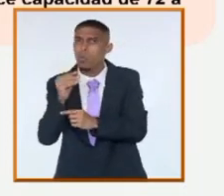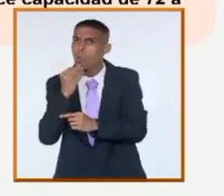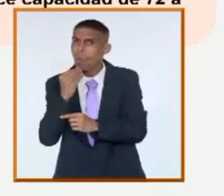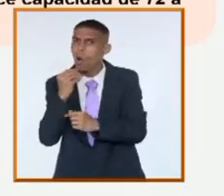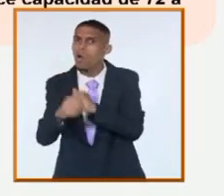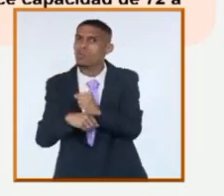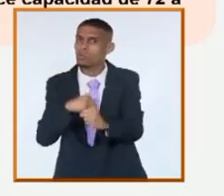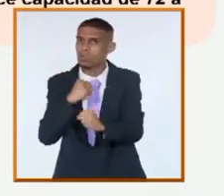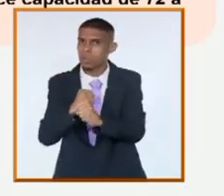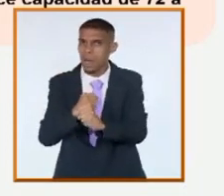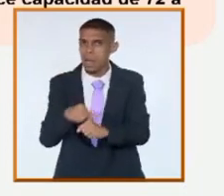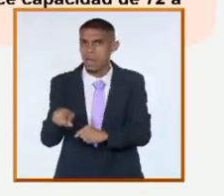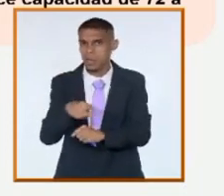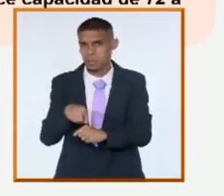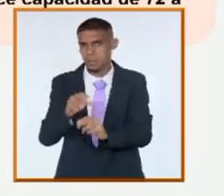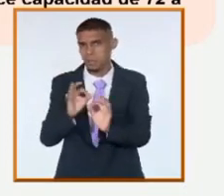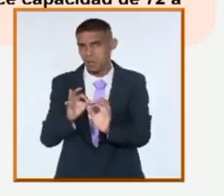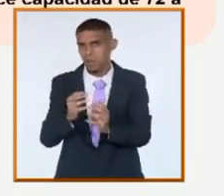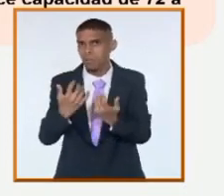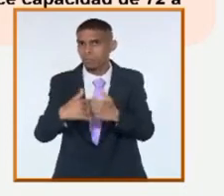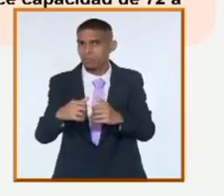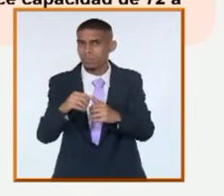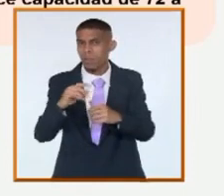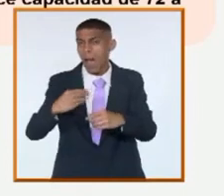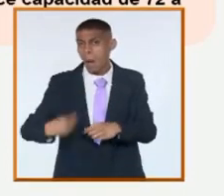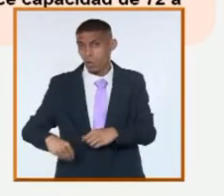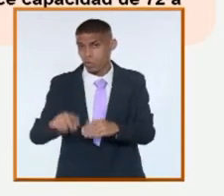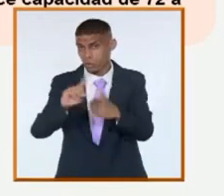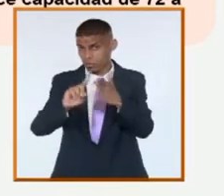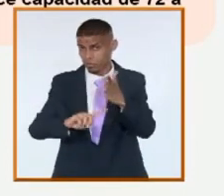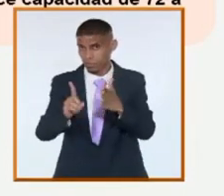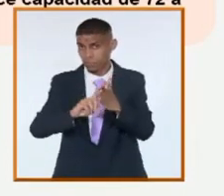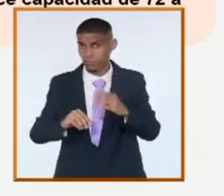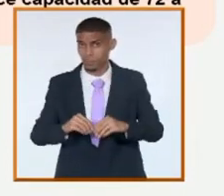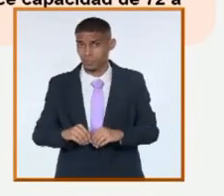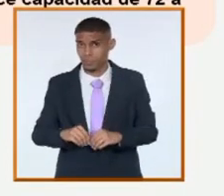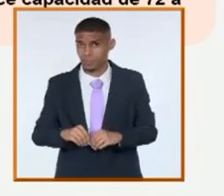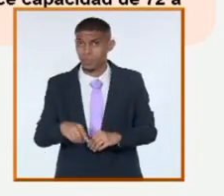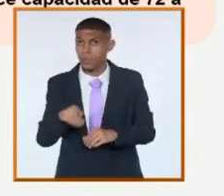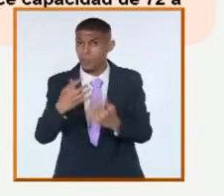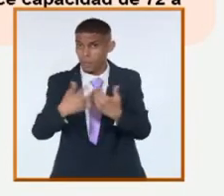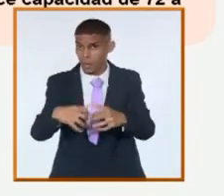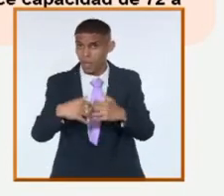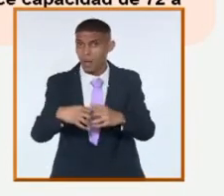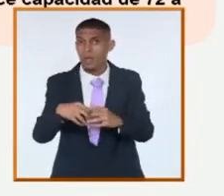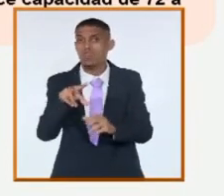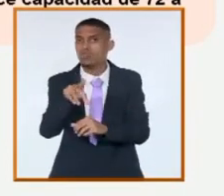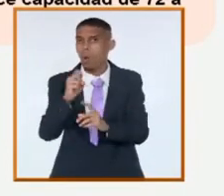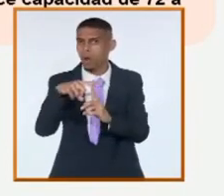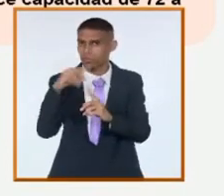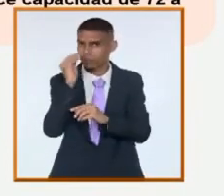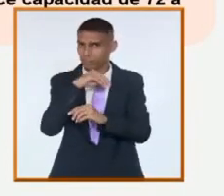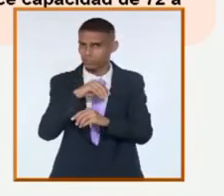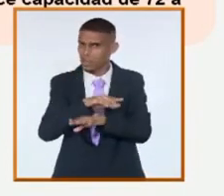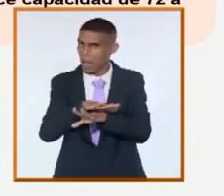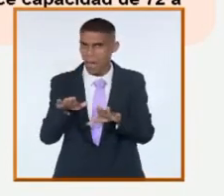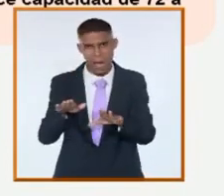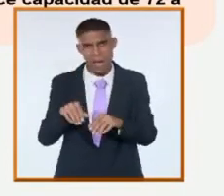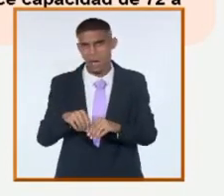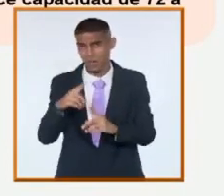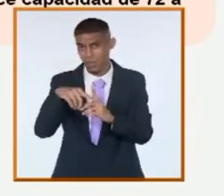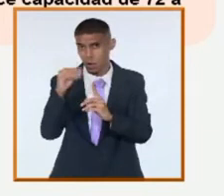quema para generar energía al horno viene con tecnología para ese tipo ya la tecnología está y la